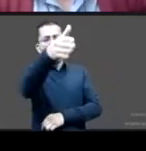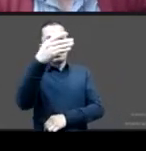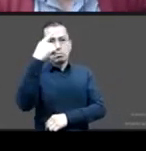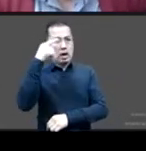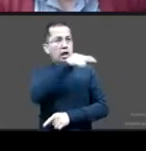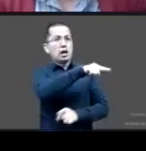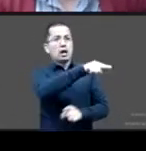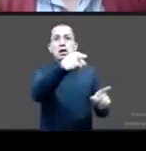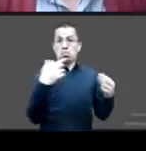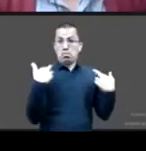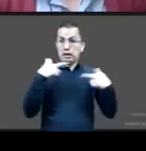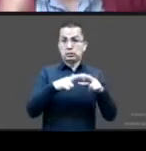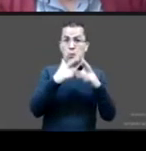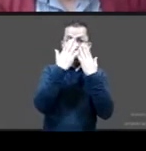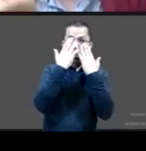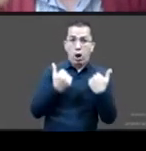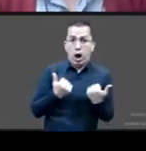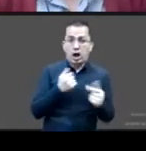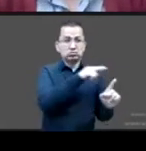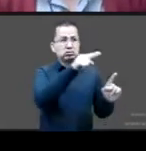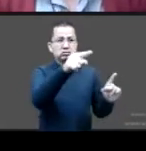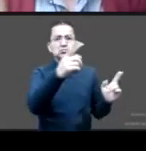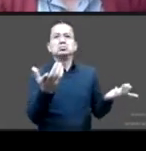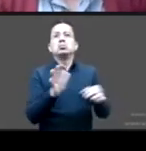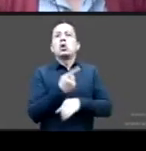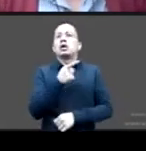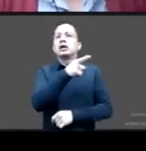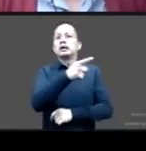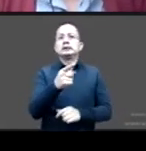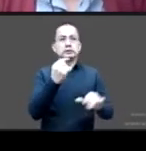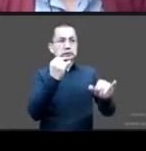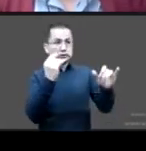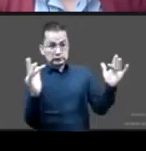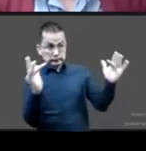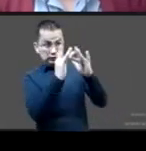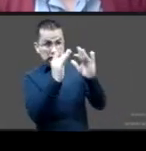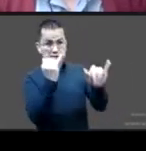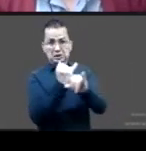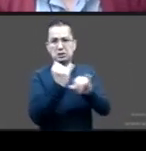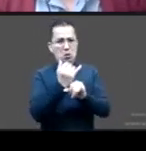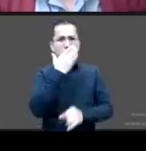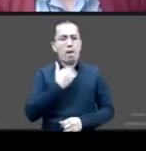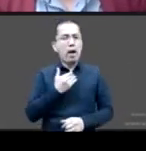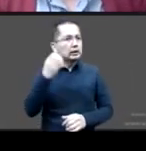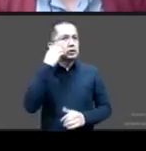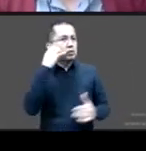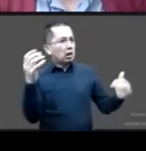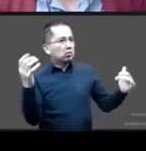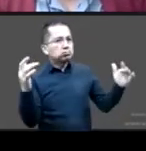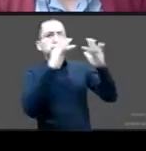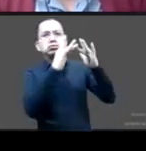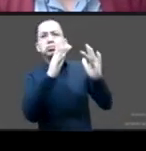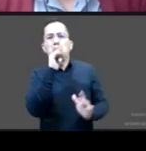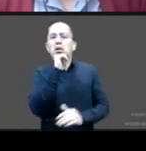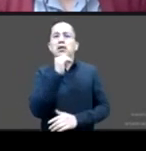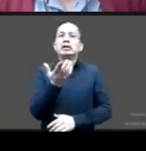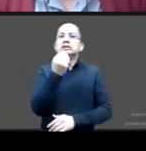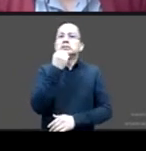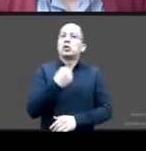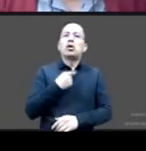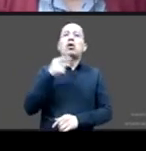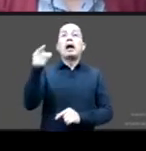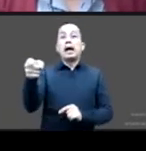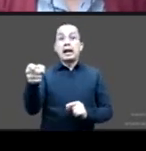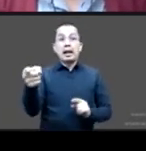porque no hay señal de celular, porque no hay señal de internet y entonces ellos le ayudan a los docentes a mantener